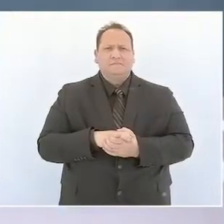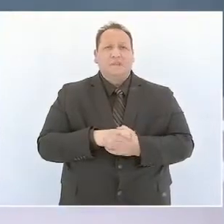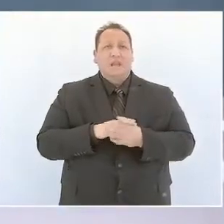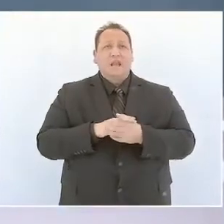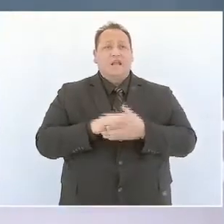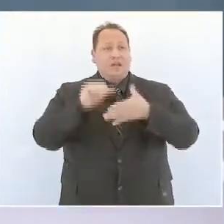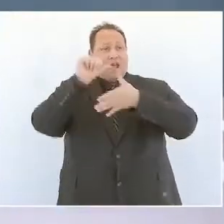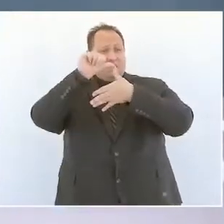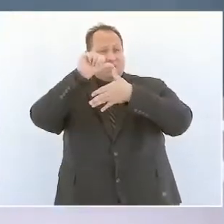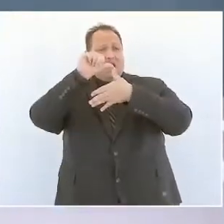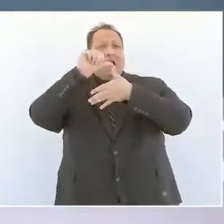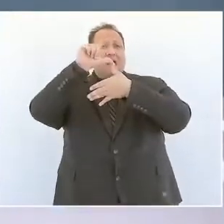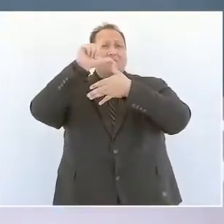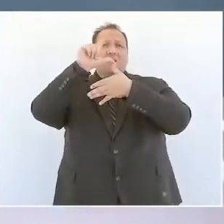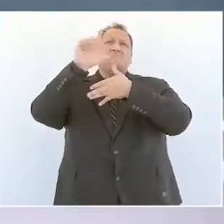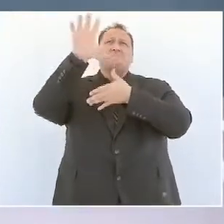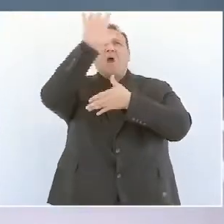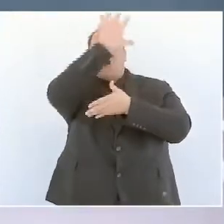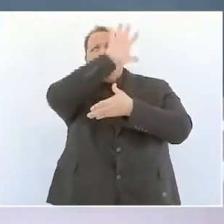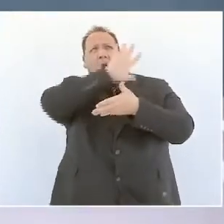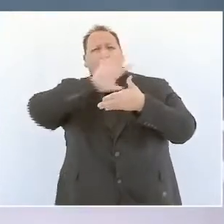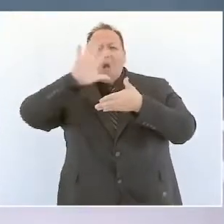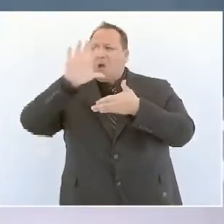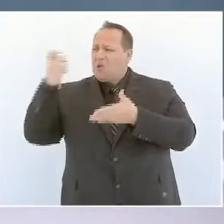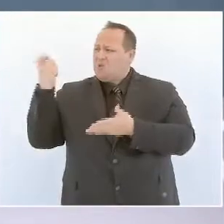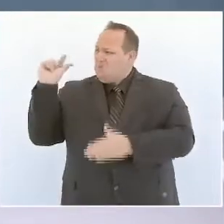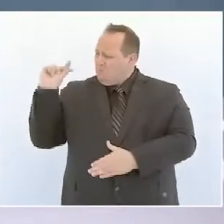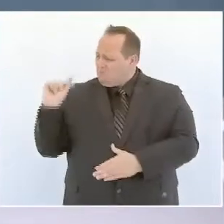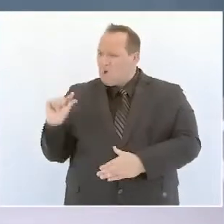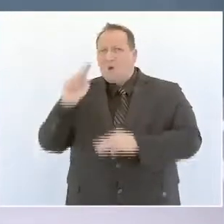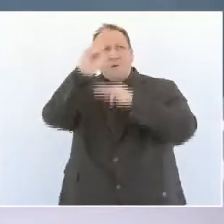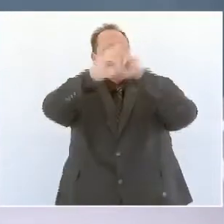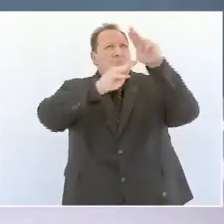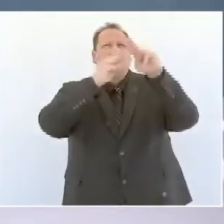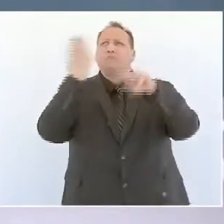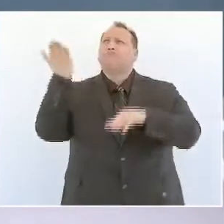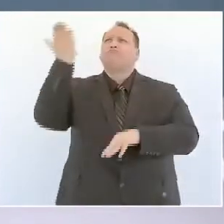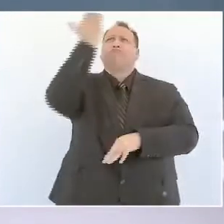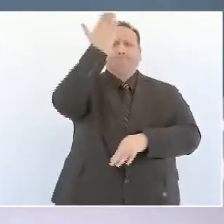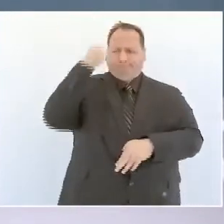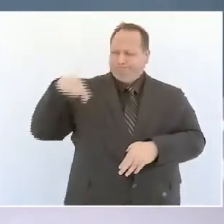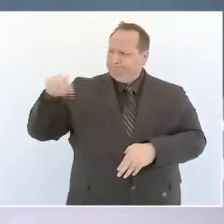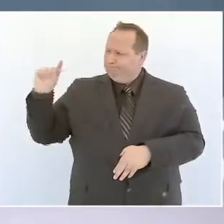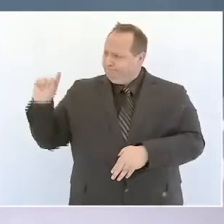América Latina, de los más bajos del mundo.